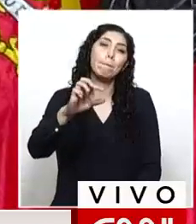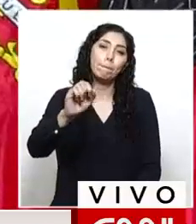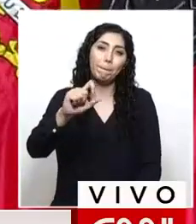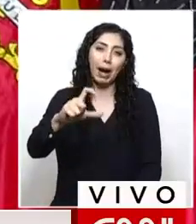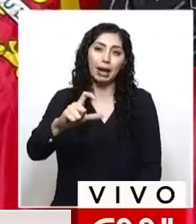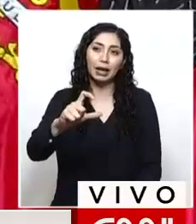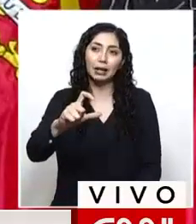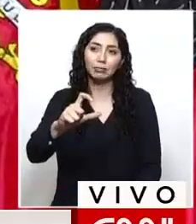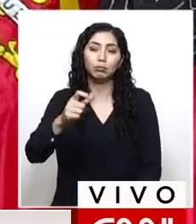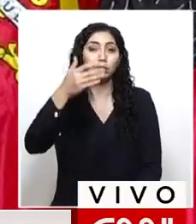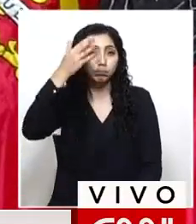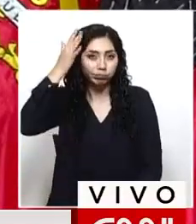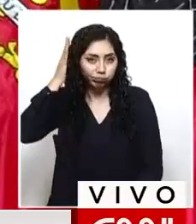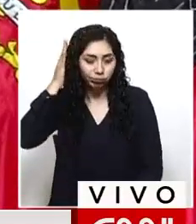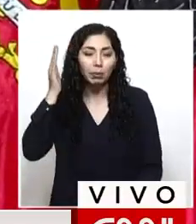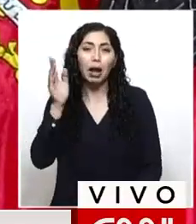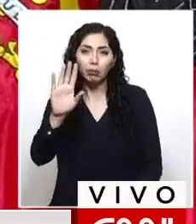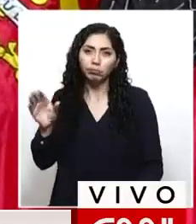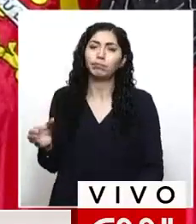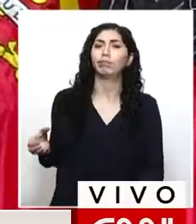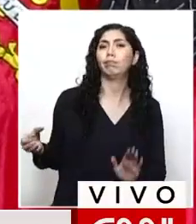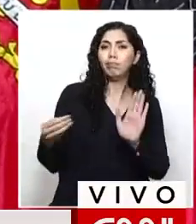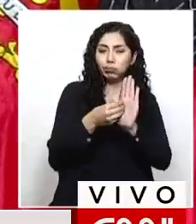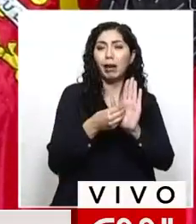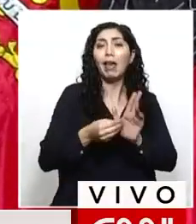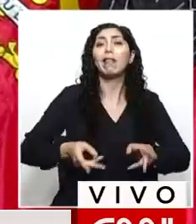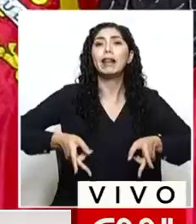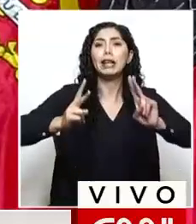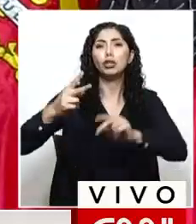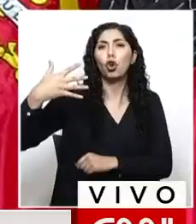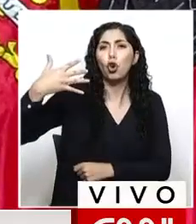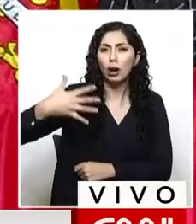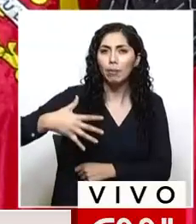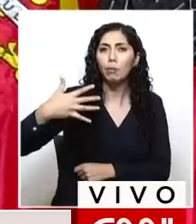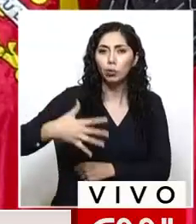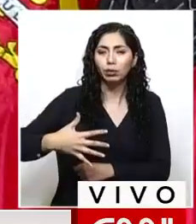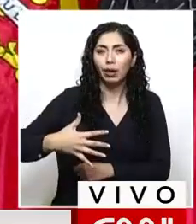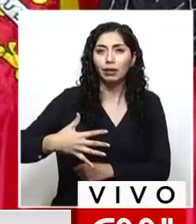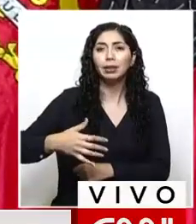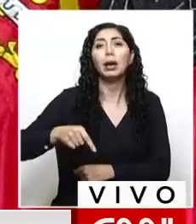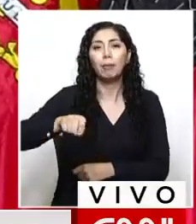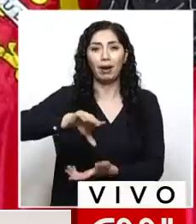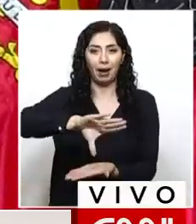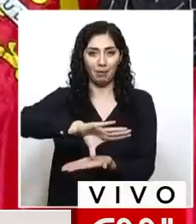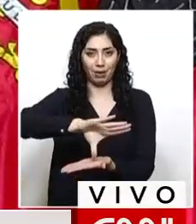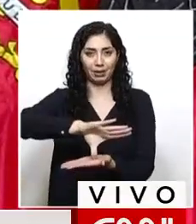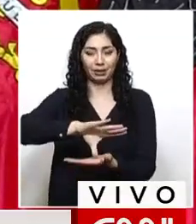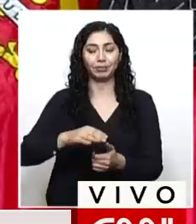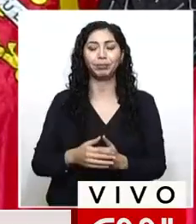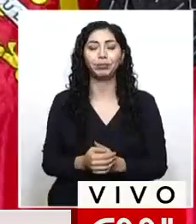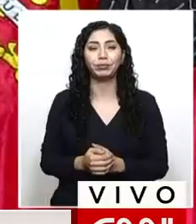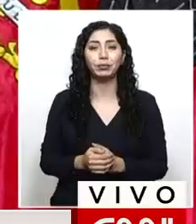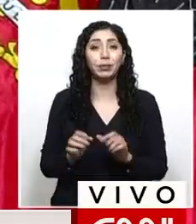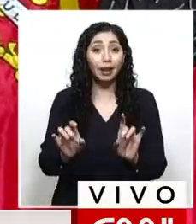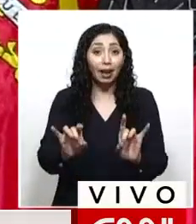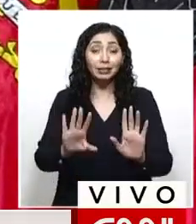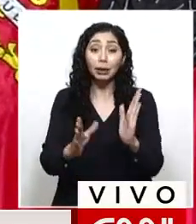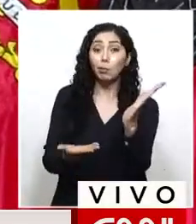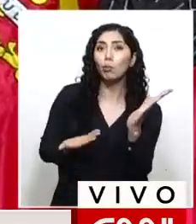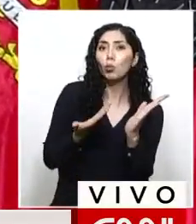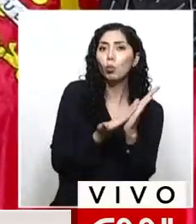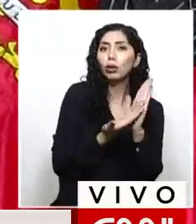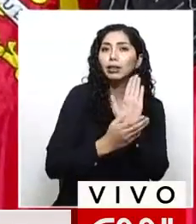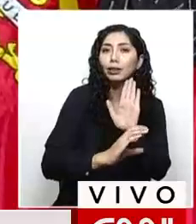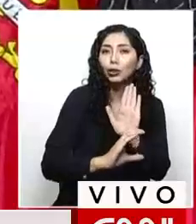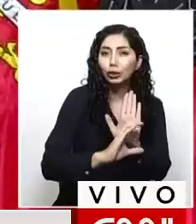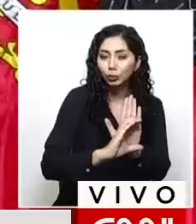la consagración de este derecho primordial e ineludible para el país. Así, la propuesta constitucional